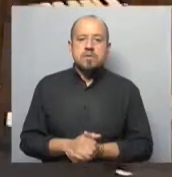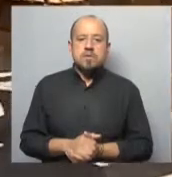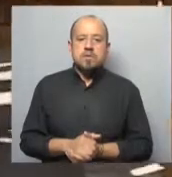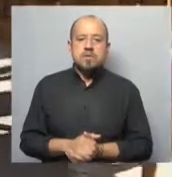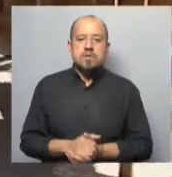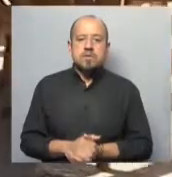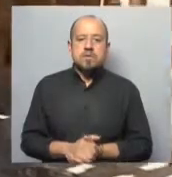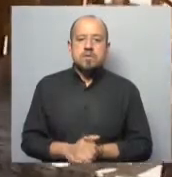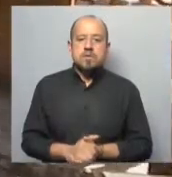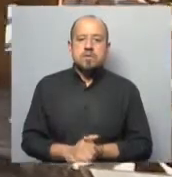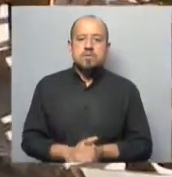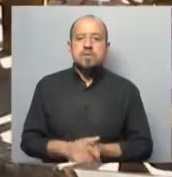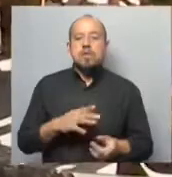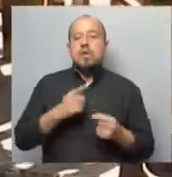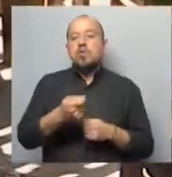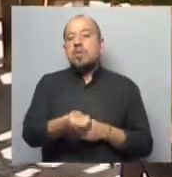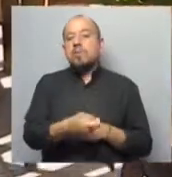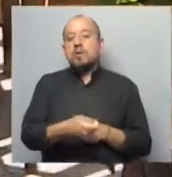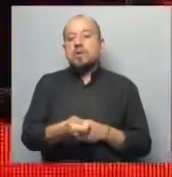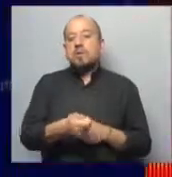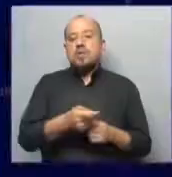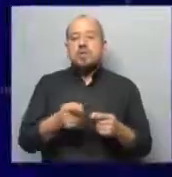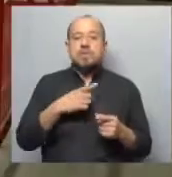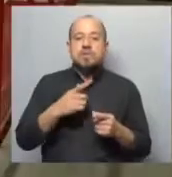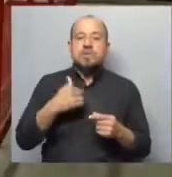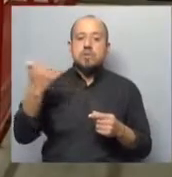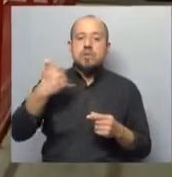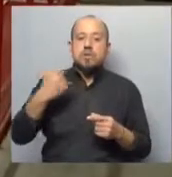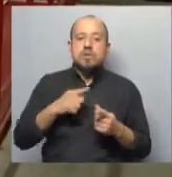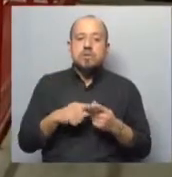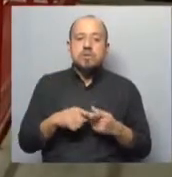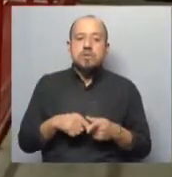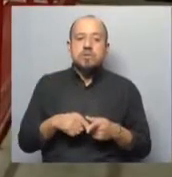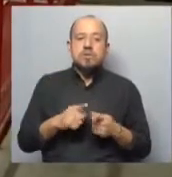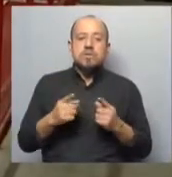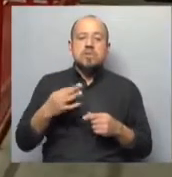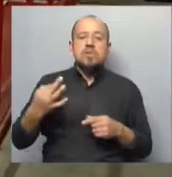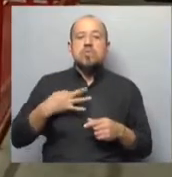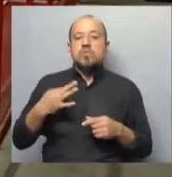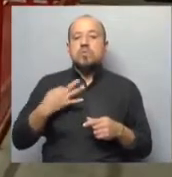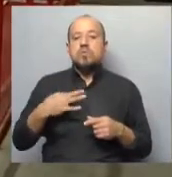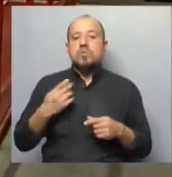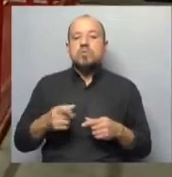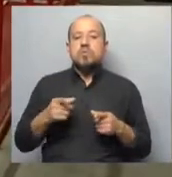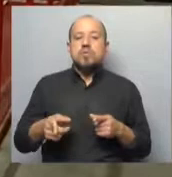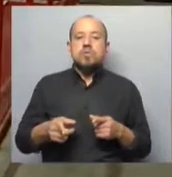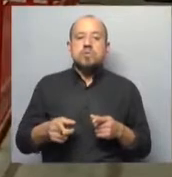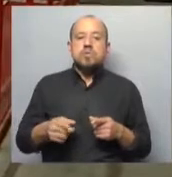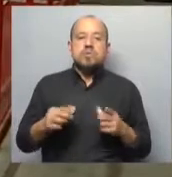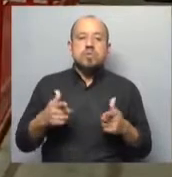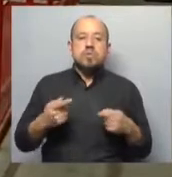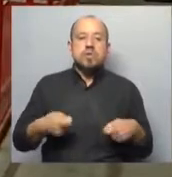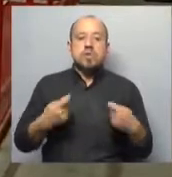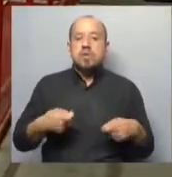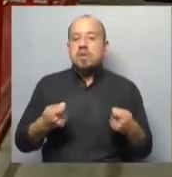Tienen una parrilla muy conocida. Contanos un poco de eso. Bueno, hace unos años estuvimos un tiempo sin